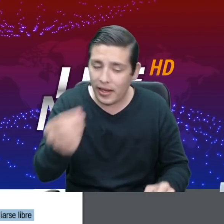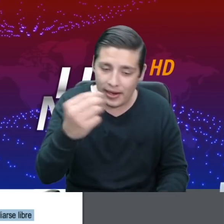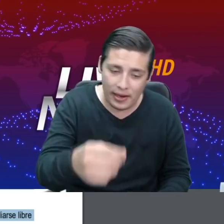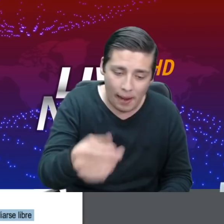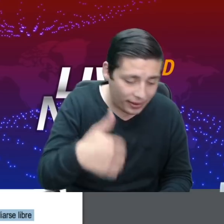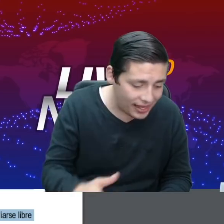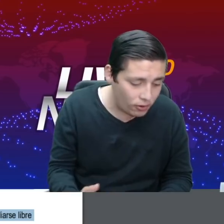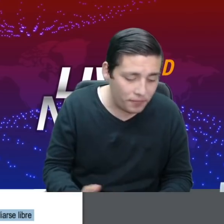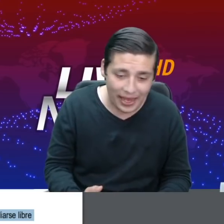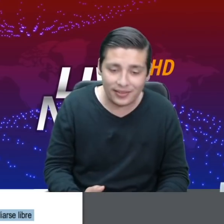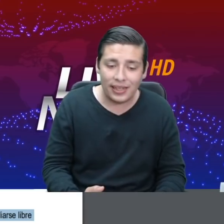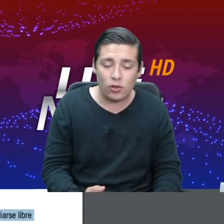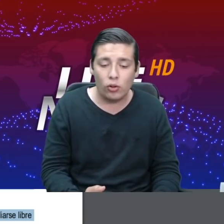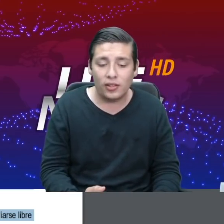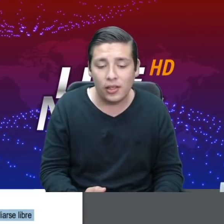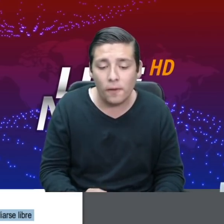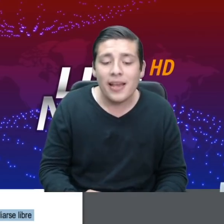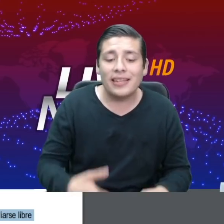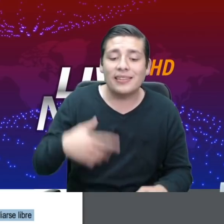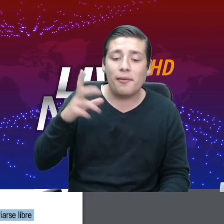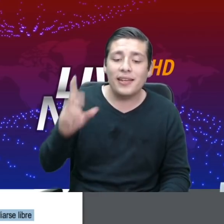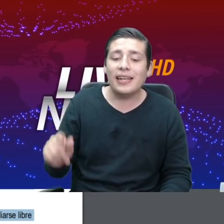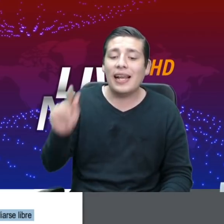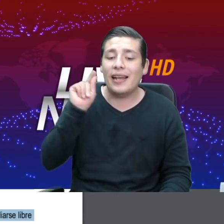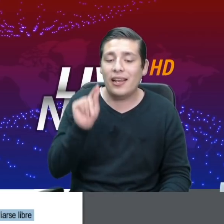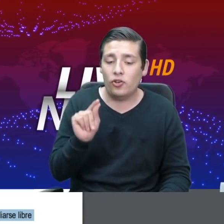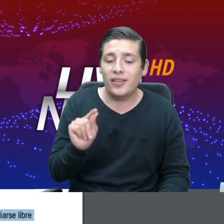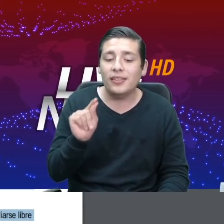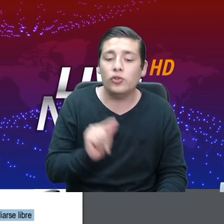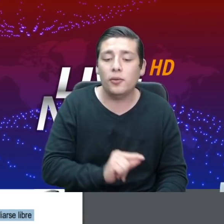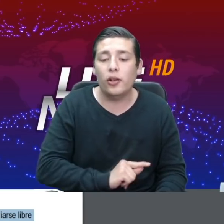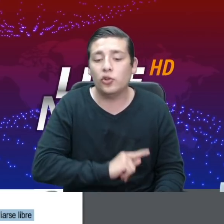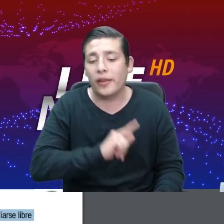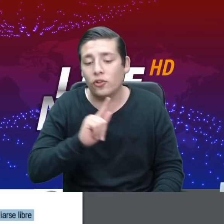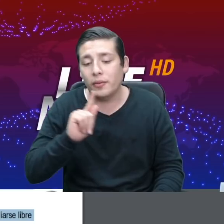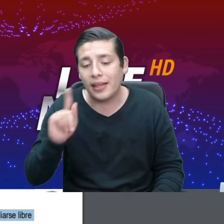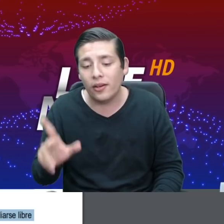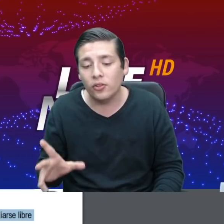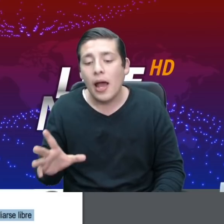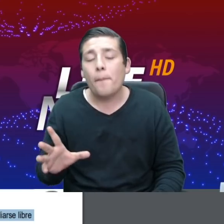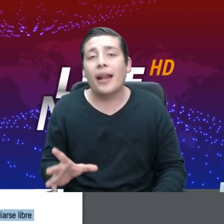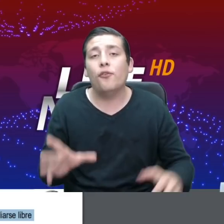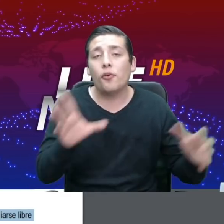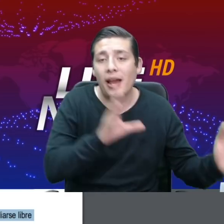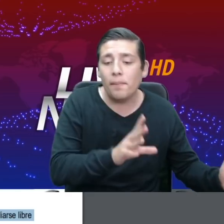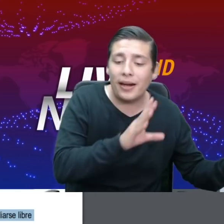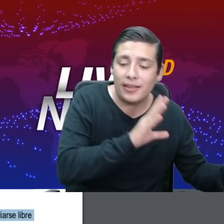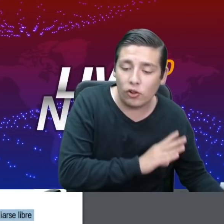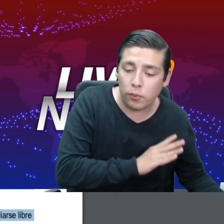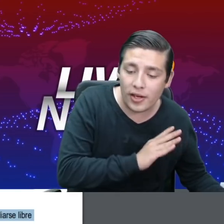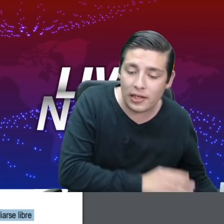segundo apartado de este artículo 3 se establece que el derecho es exclusivo de los ciudadanos mexicanos para